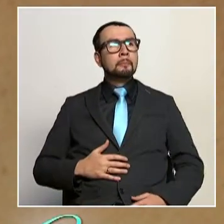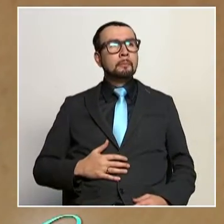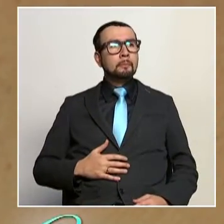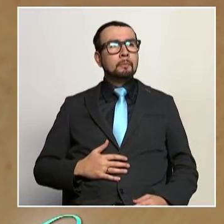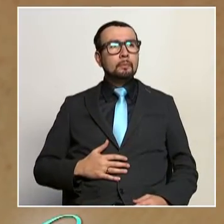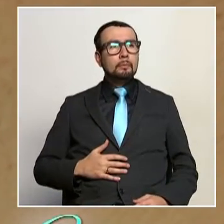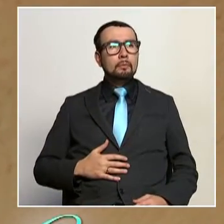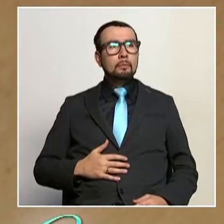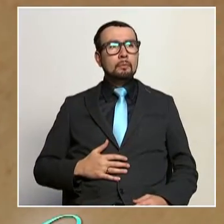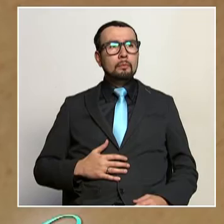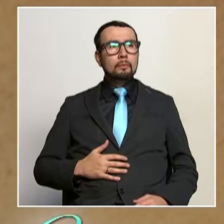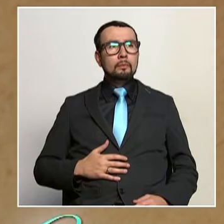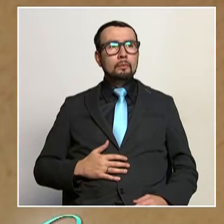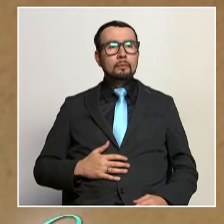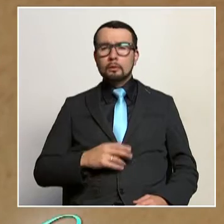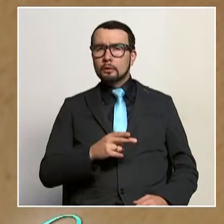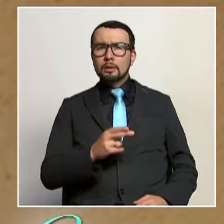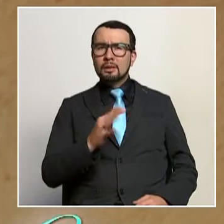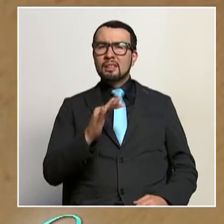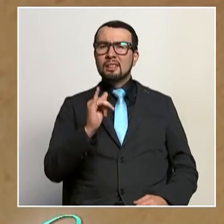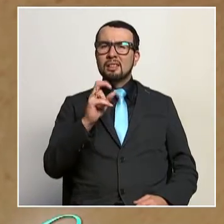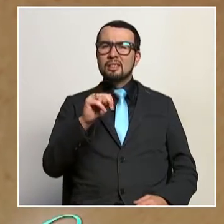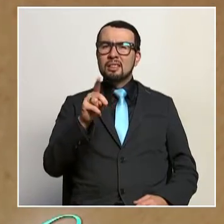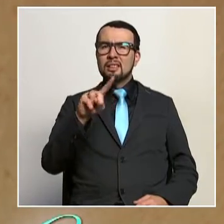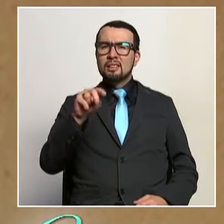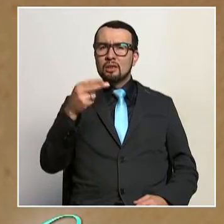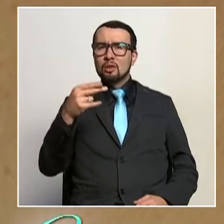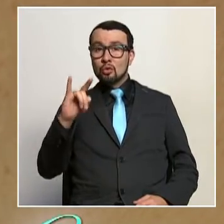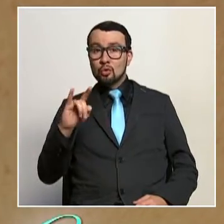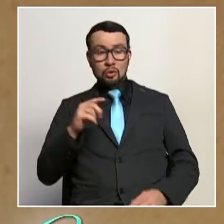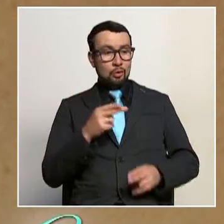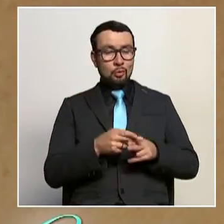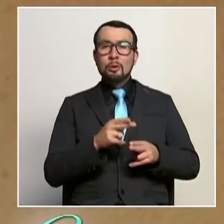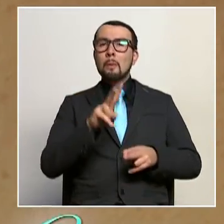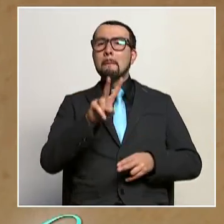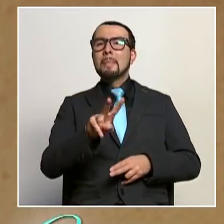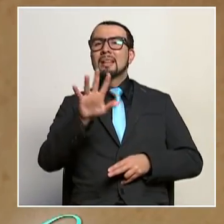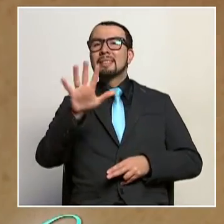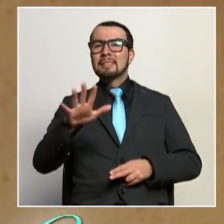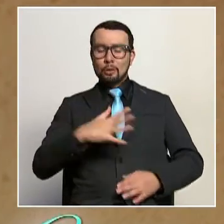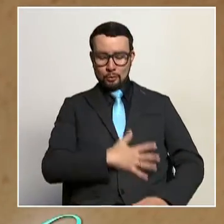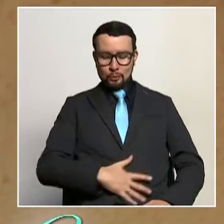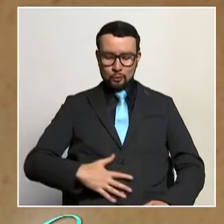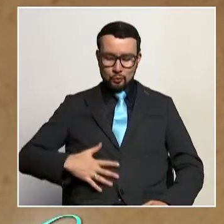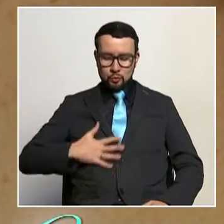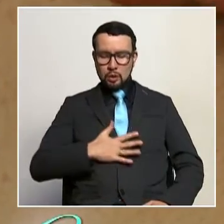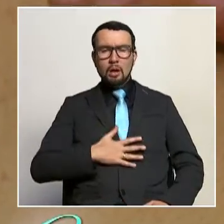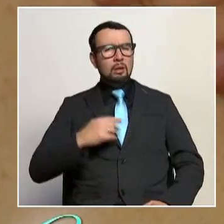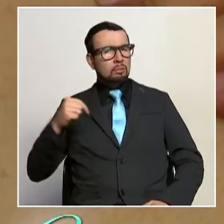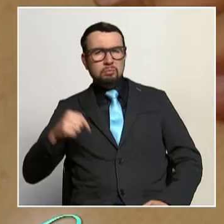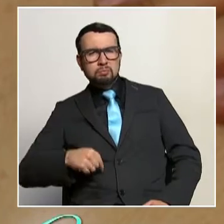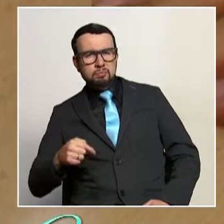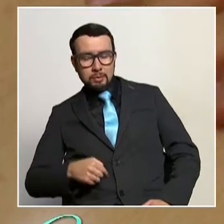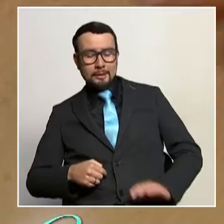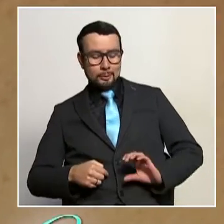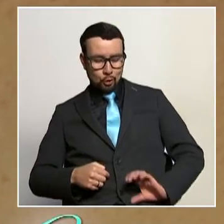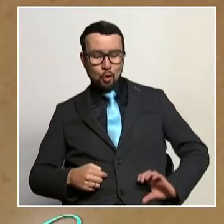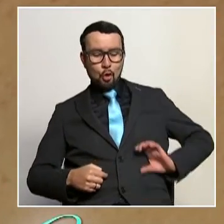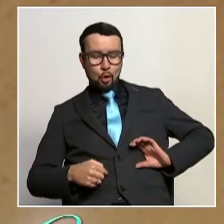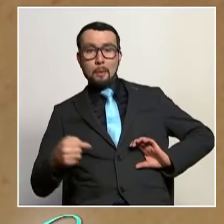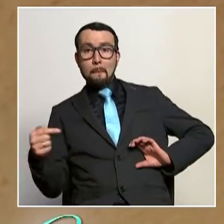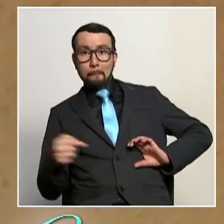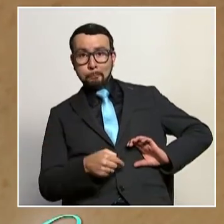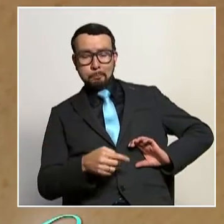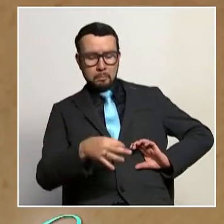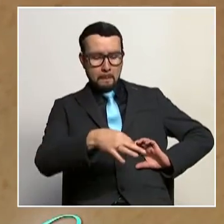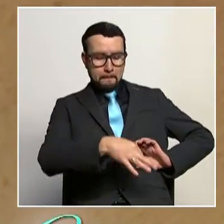Y este punto se llama Tian Shu, es el punto de 25 de estómago, que es el punto estructural del colon.